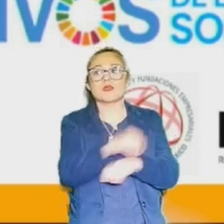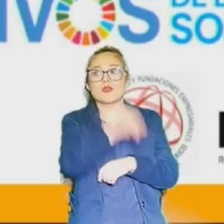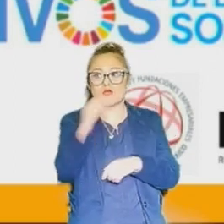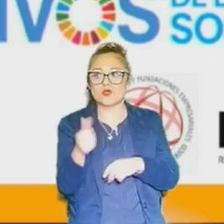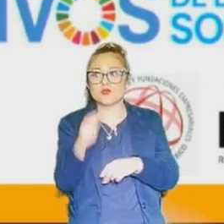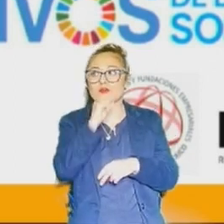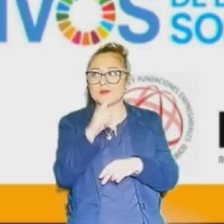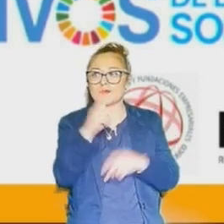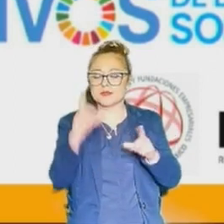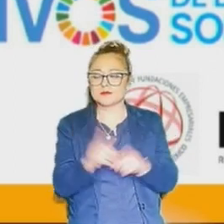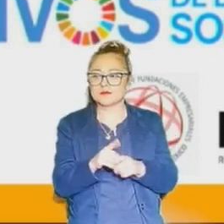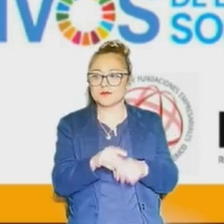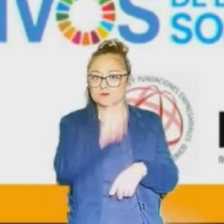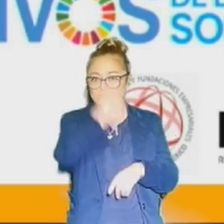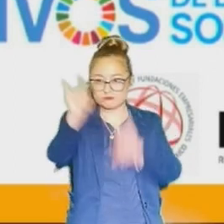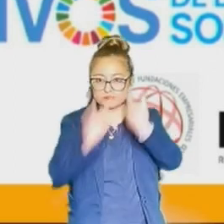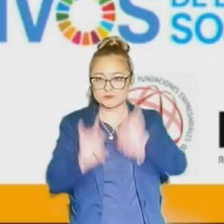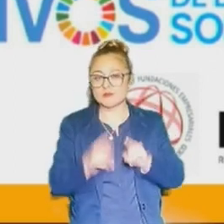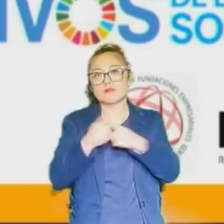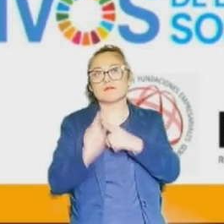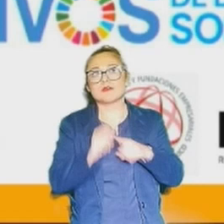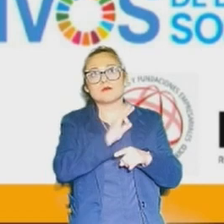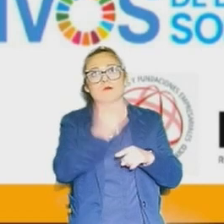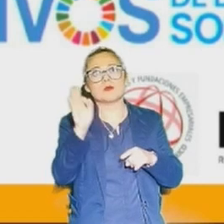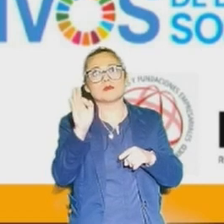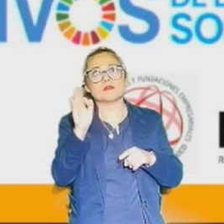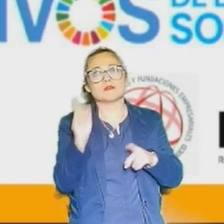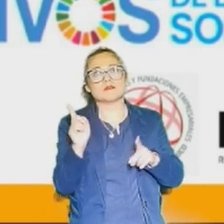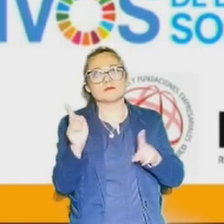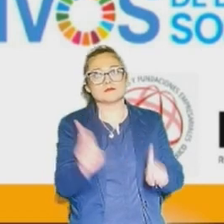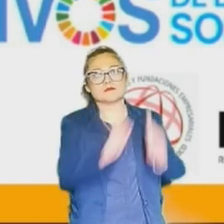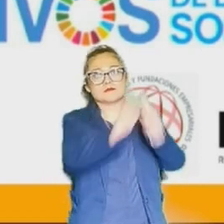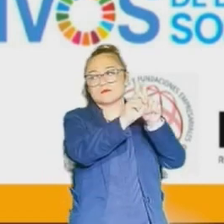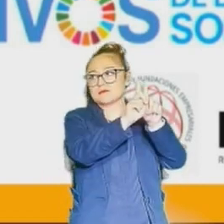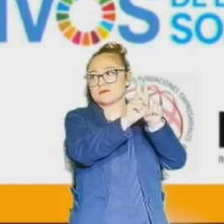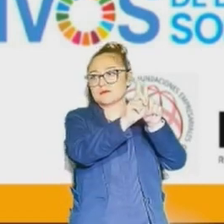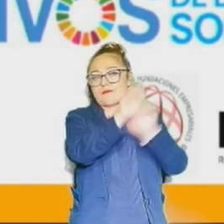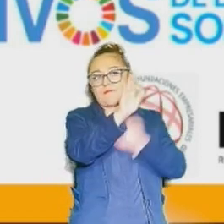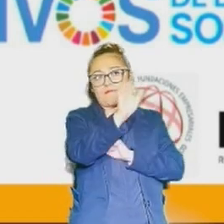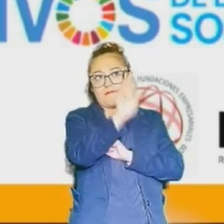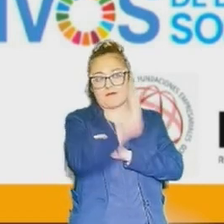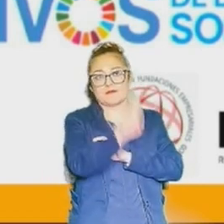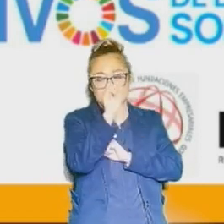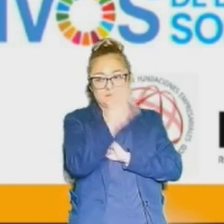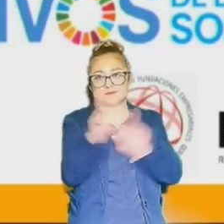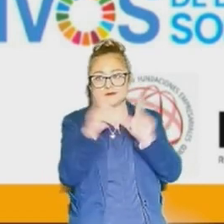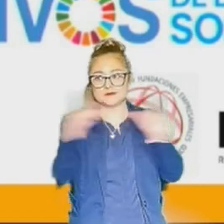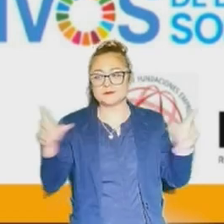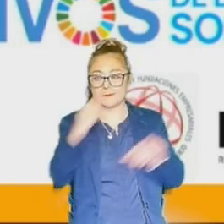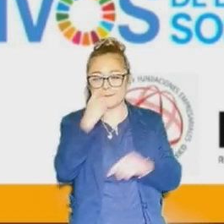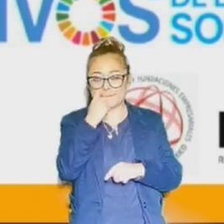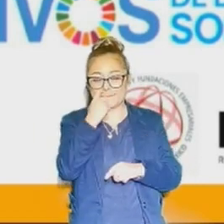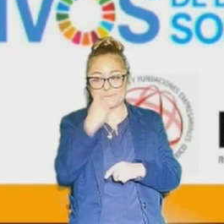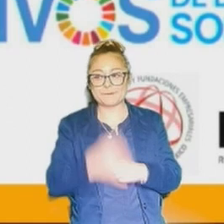planeta, prosperidad, paz y asociaciones, entonces se van con mi querido Fer. ¿Listos? ¿Ya entendieron las